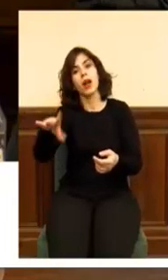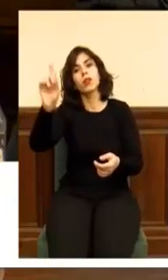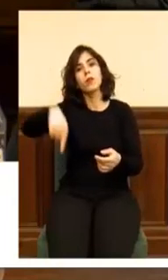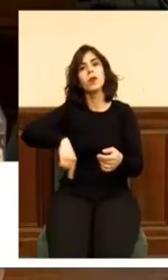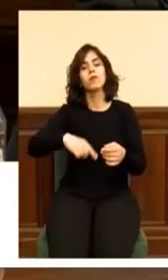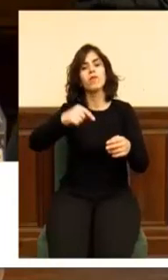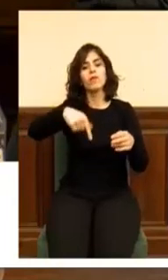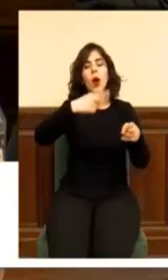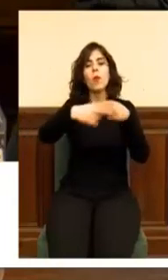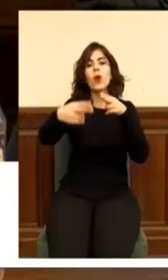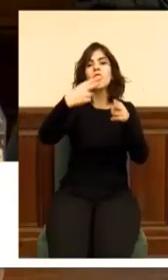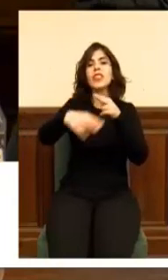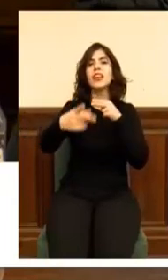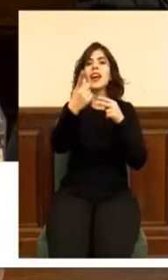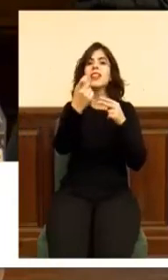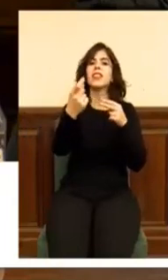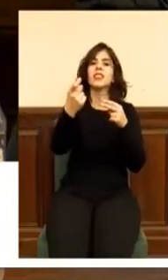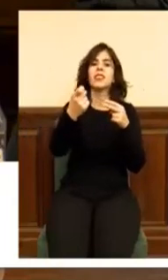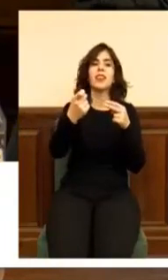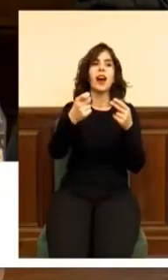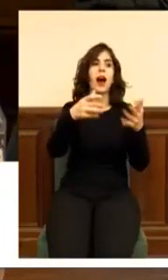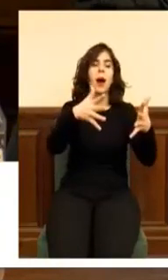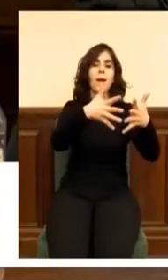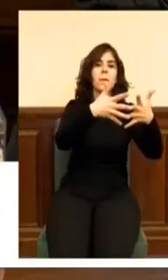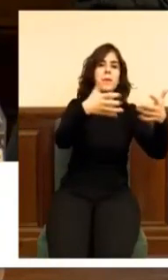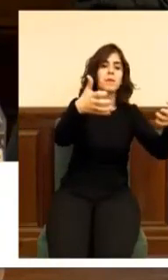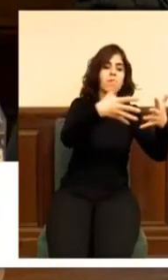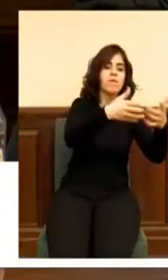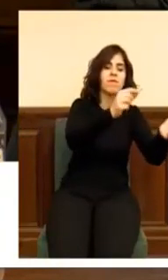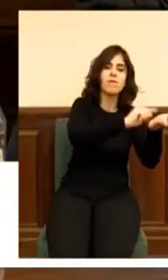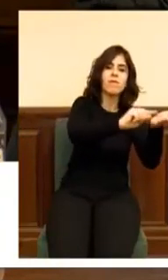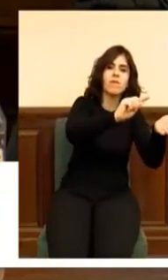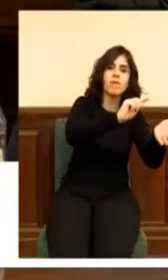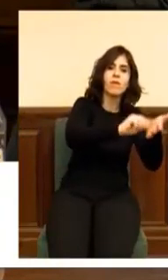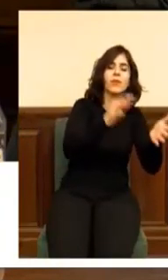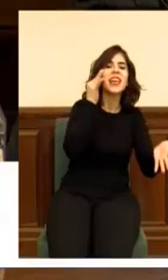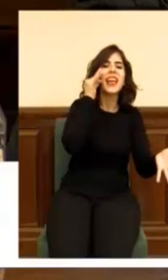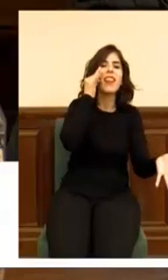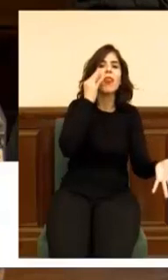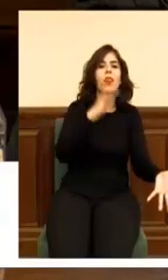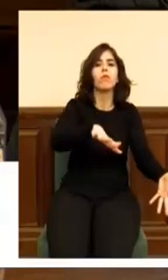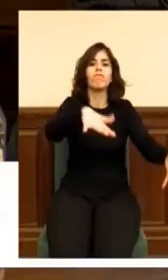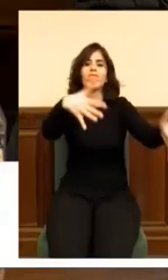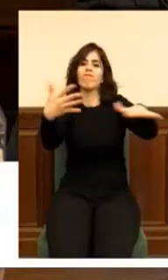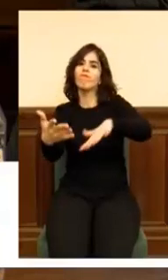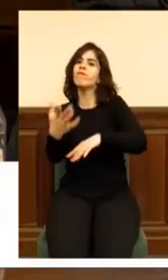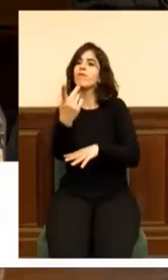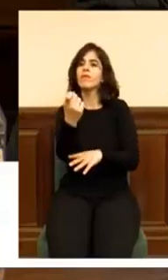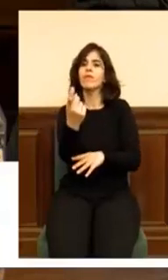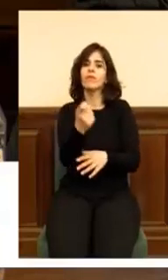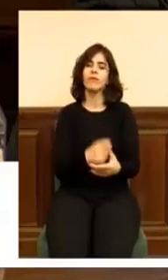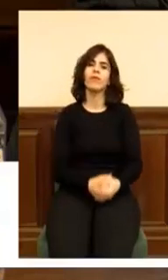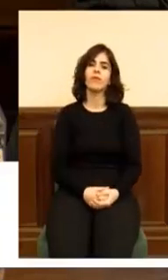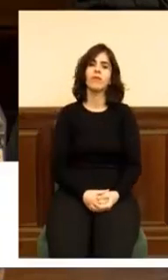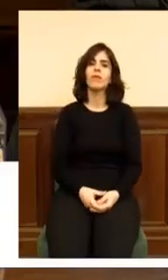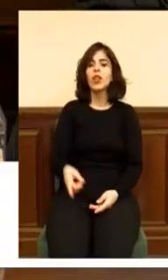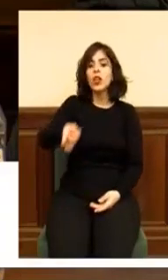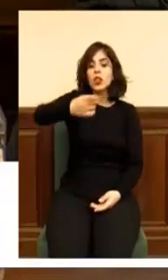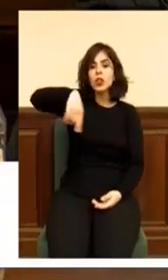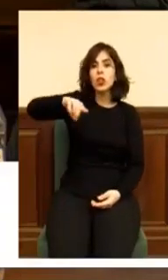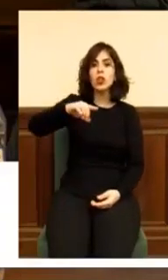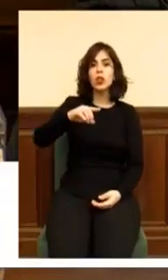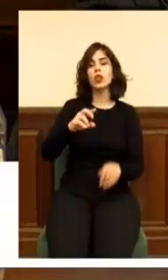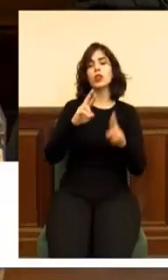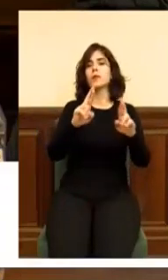necesita de la materialización de lo que pone en el papel a la realidad. Tenemos la esperanza de que suceda